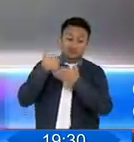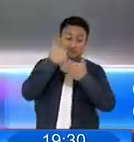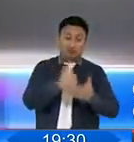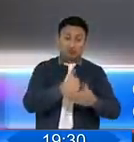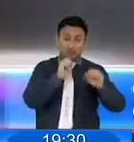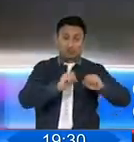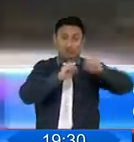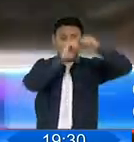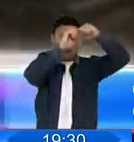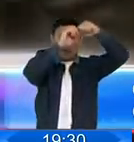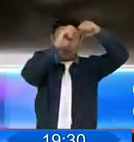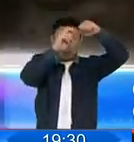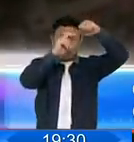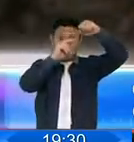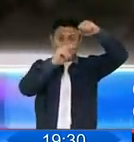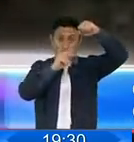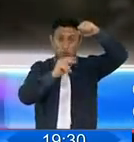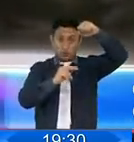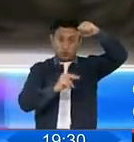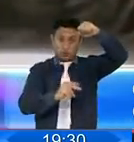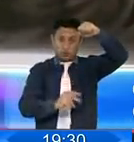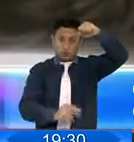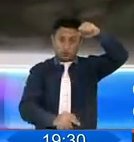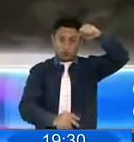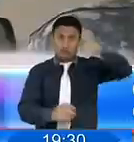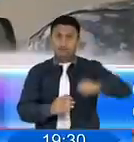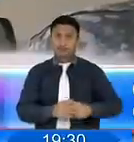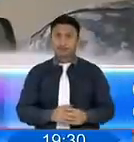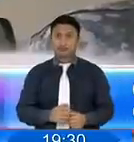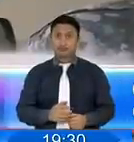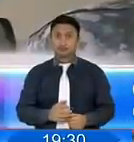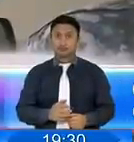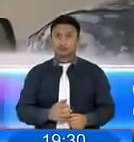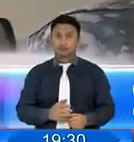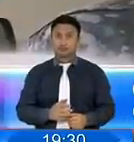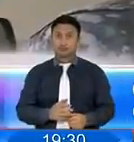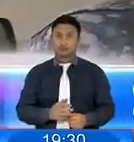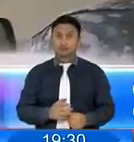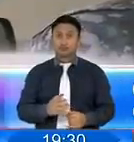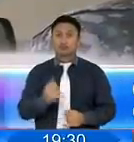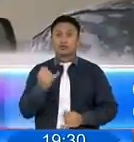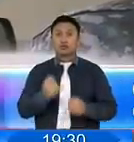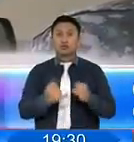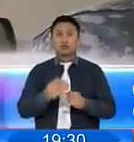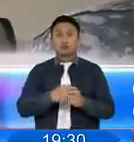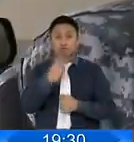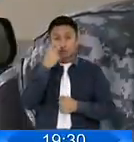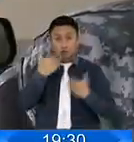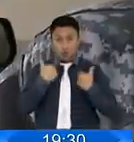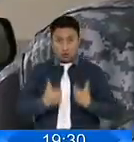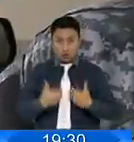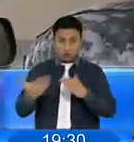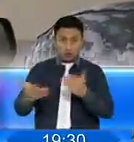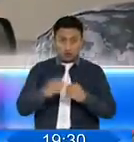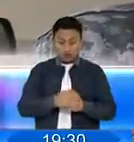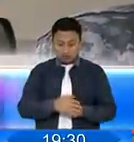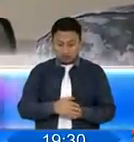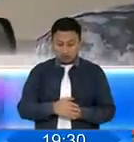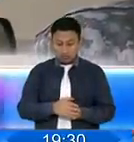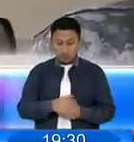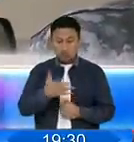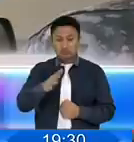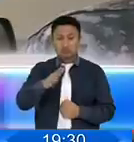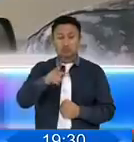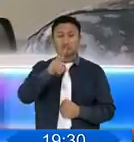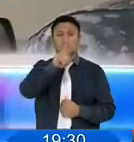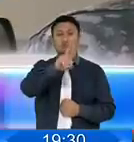oscuridad armaron el operativo de búsqueda. Visualizan un cuerpo sin vida, aproximadamente a unos 200